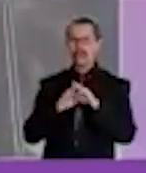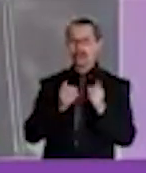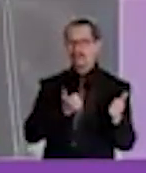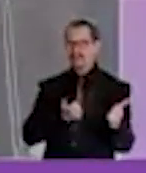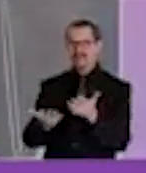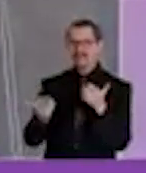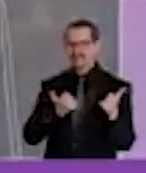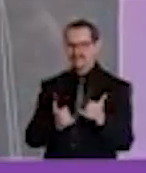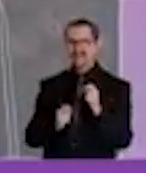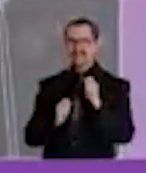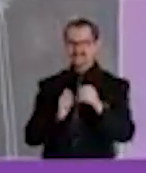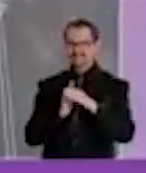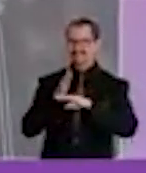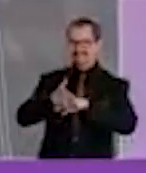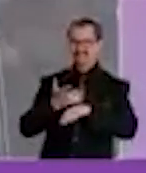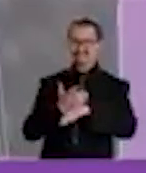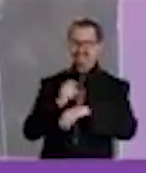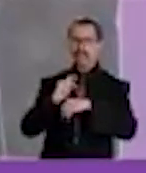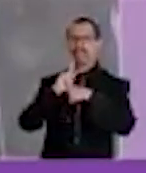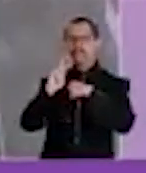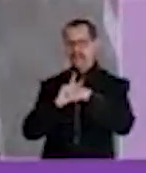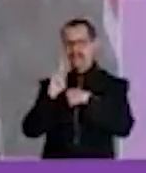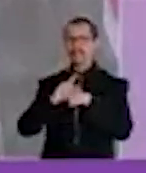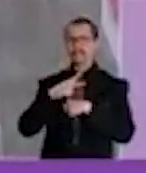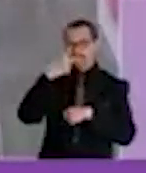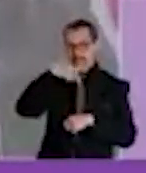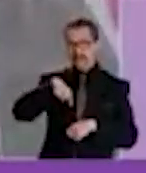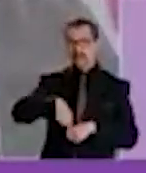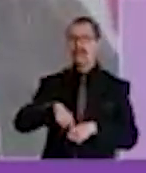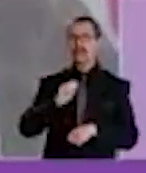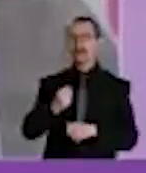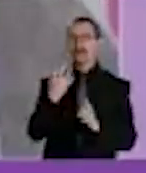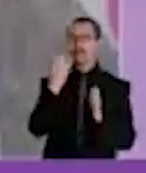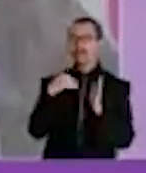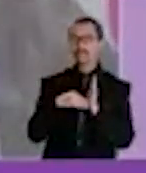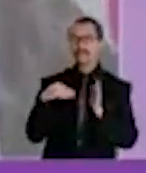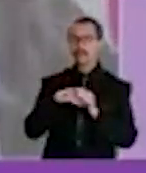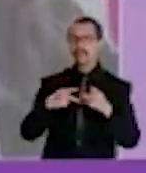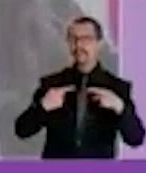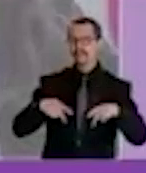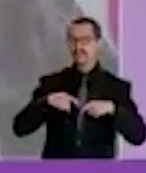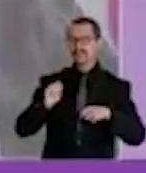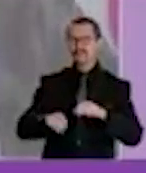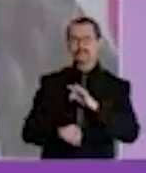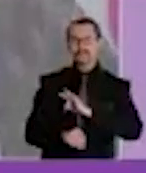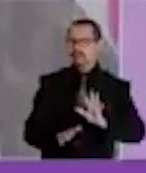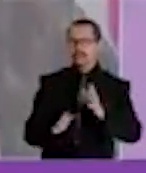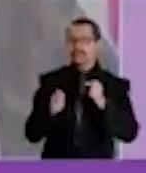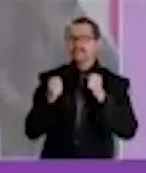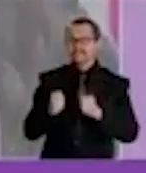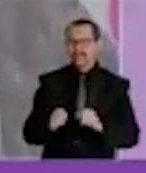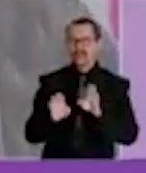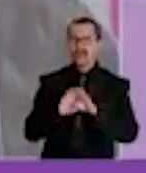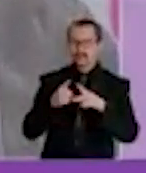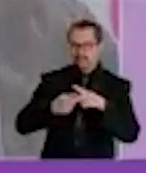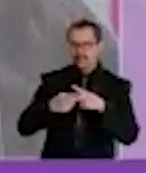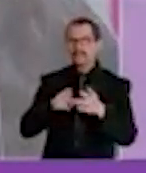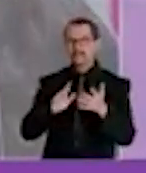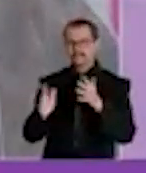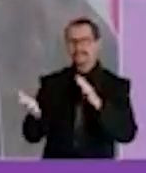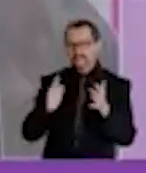que estiman porque no hay cifras del todo confiables se estiman que han sido víctimas de este terrible delito